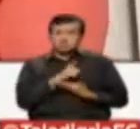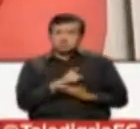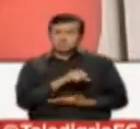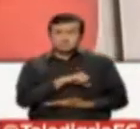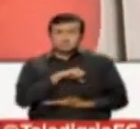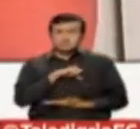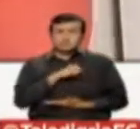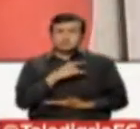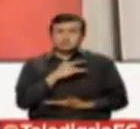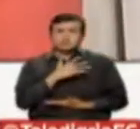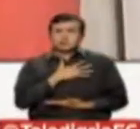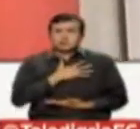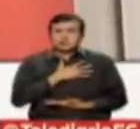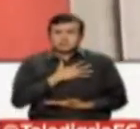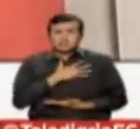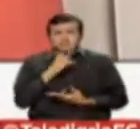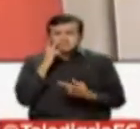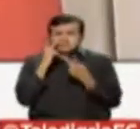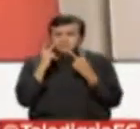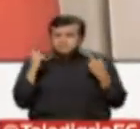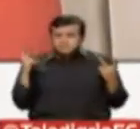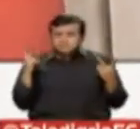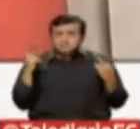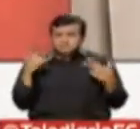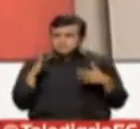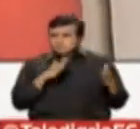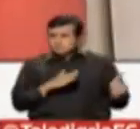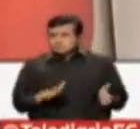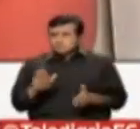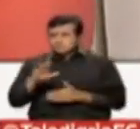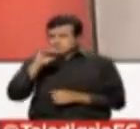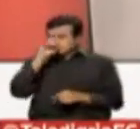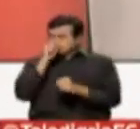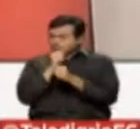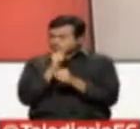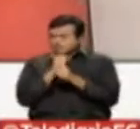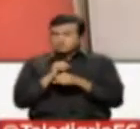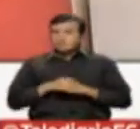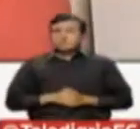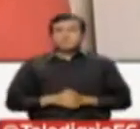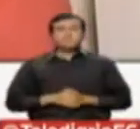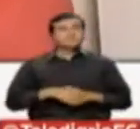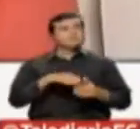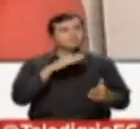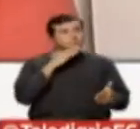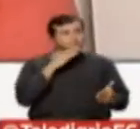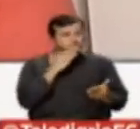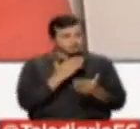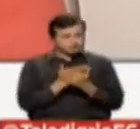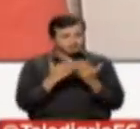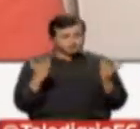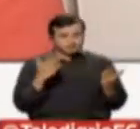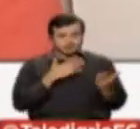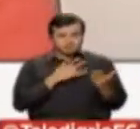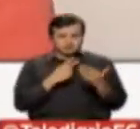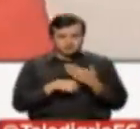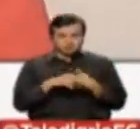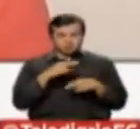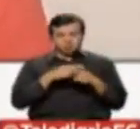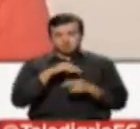sentimiento más bonito el poderlo ver ahora desempeñándose laboralmente si muchas gracias mi hijo es